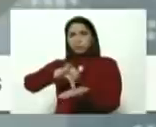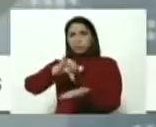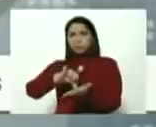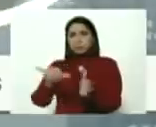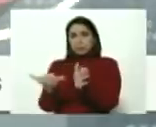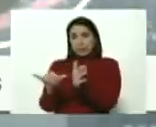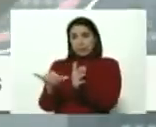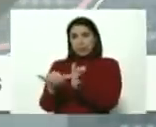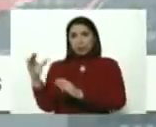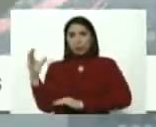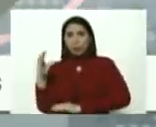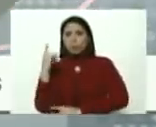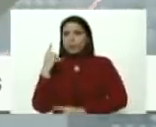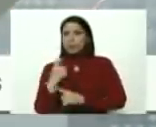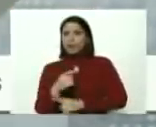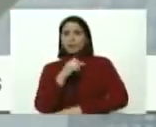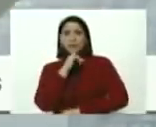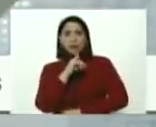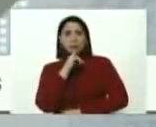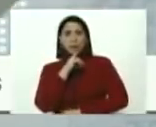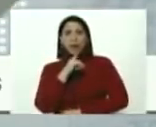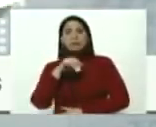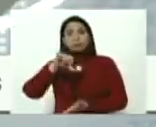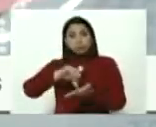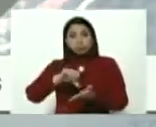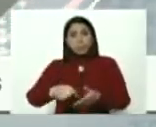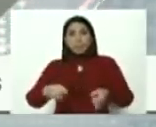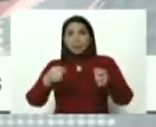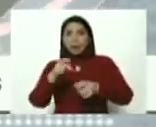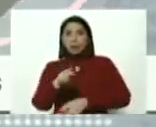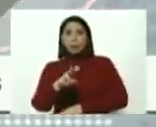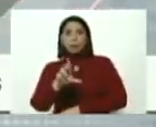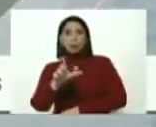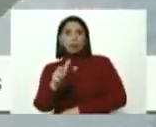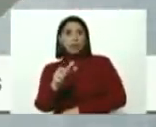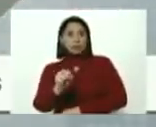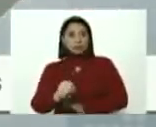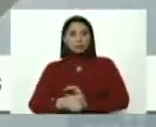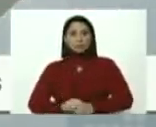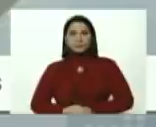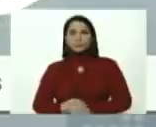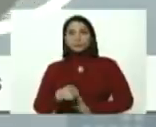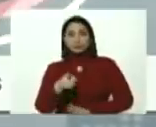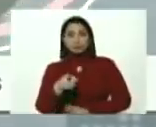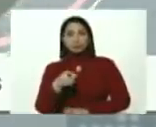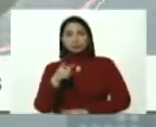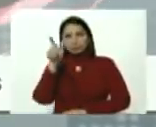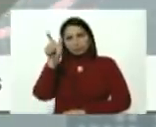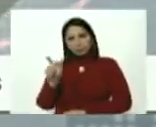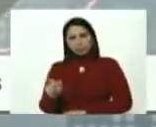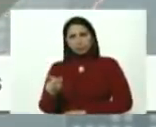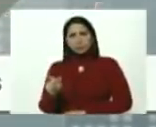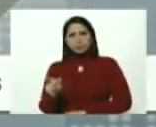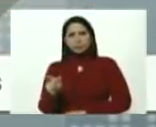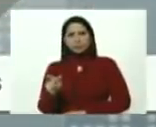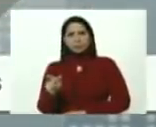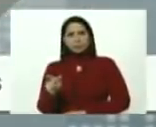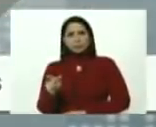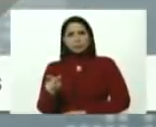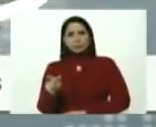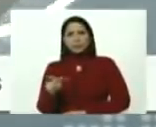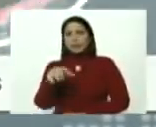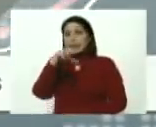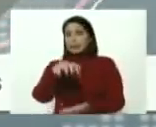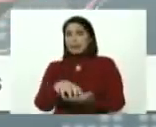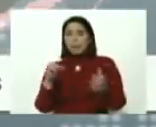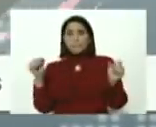Colombia, vale decir, el foco del mercado de las pulgas y este foco, este paciente que está en el estado